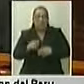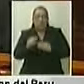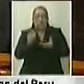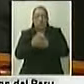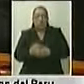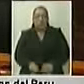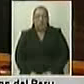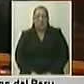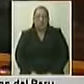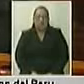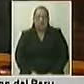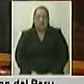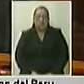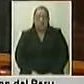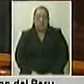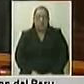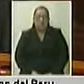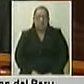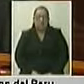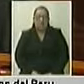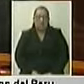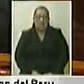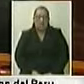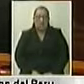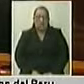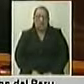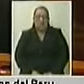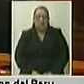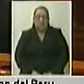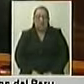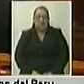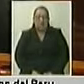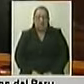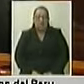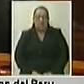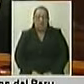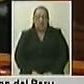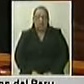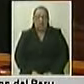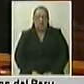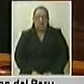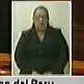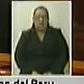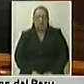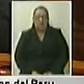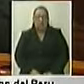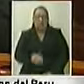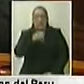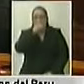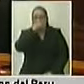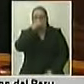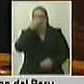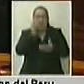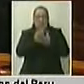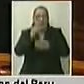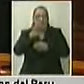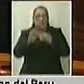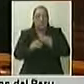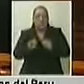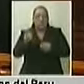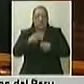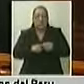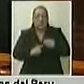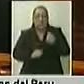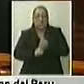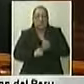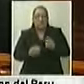su colegio. En fin, presidente, yo creo que debemos pensar por un bien común. El Colegio de Ingenieros ha participado